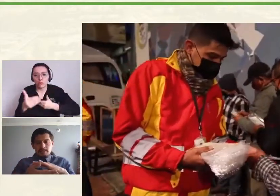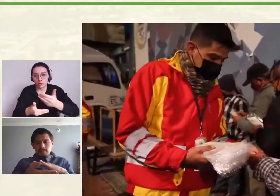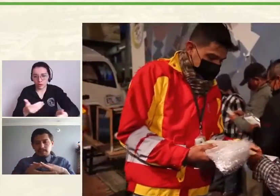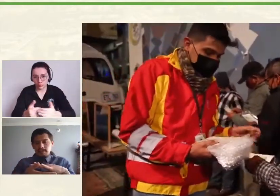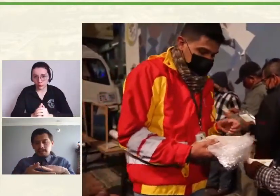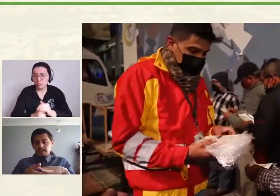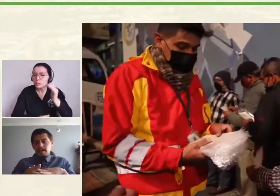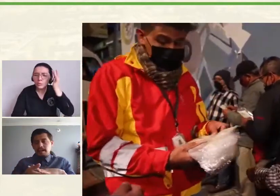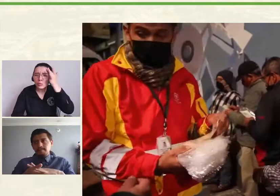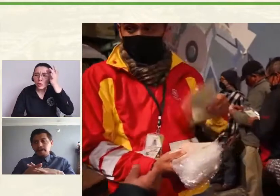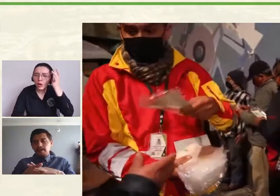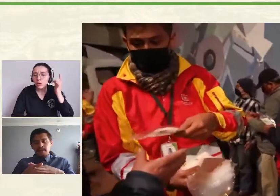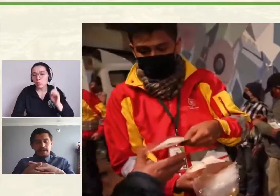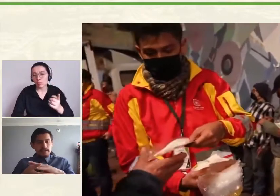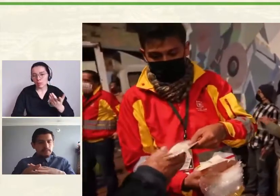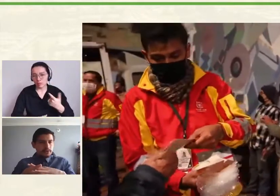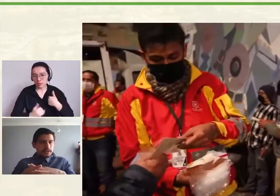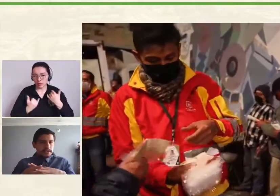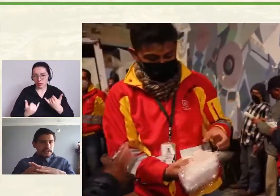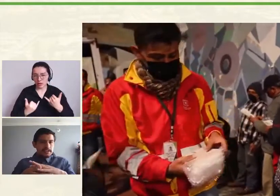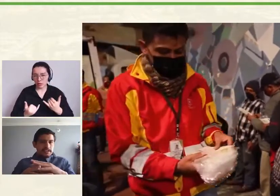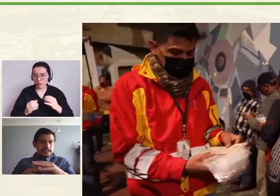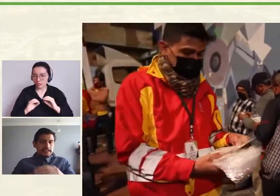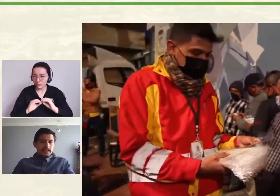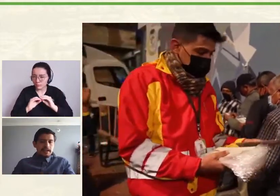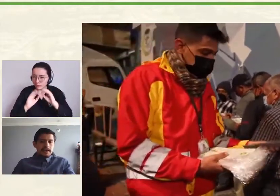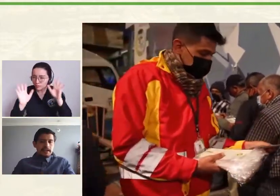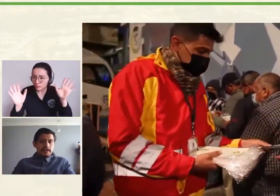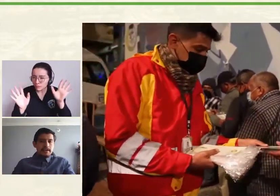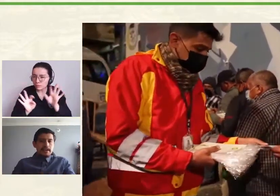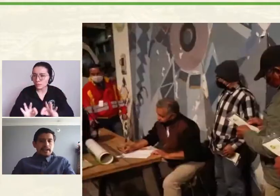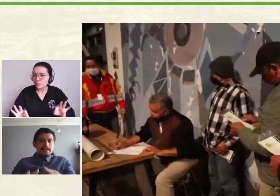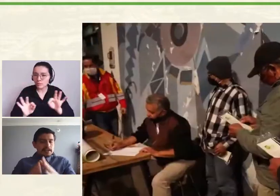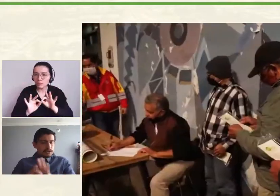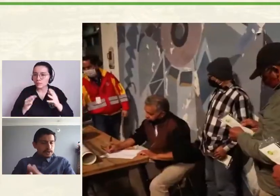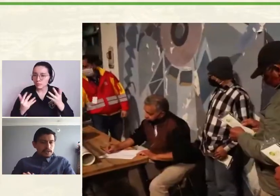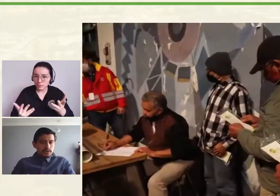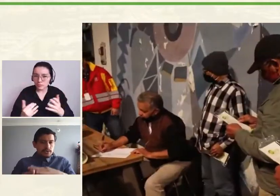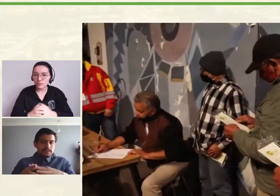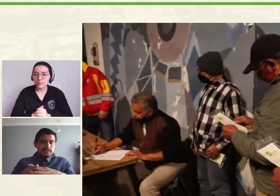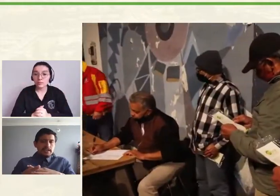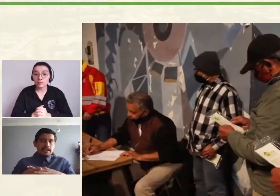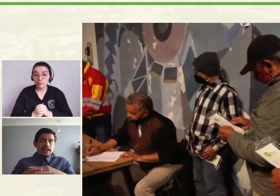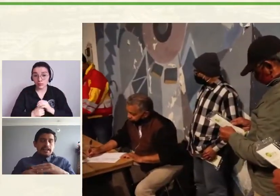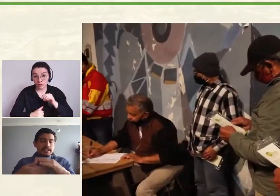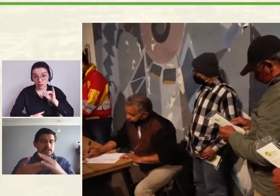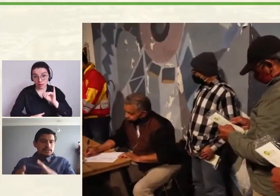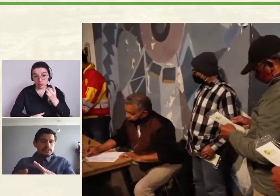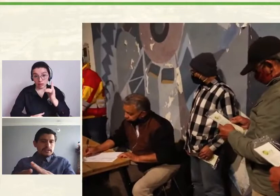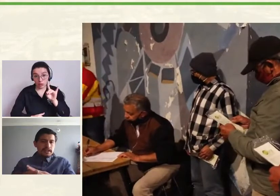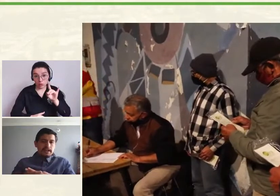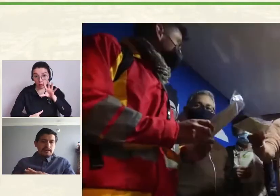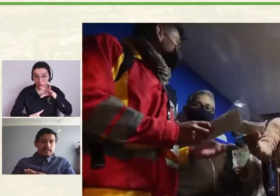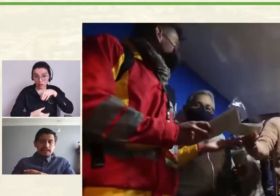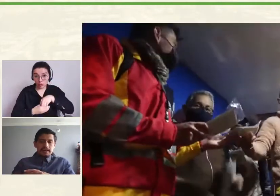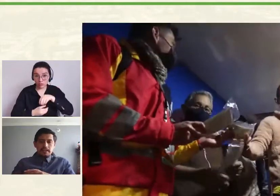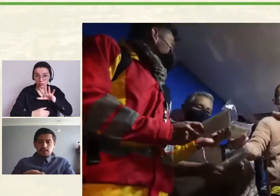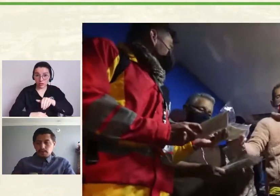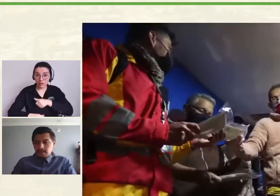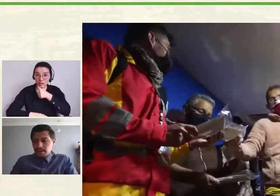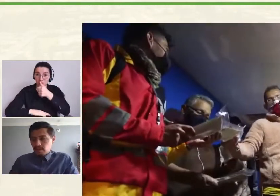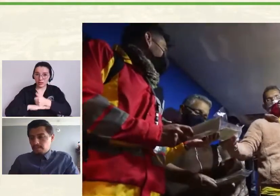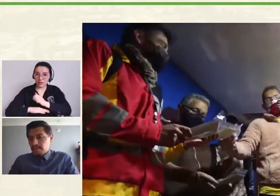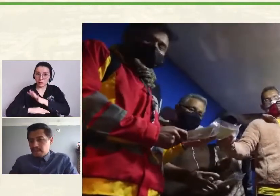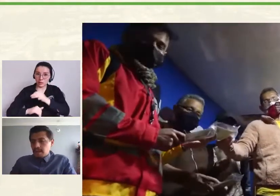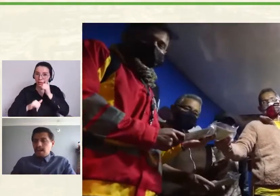acá, digamos, quisiera anotar algo importante y es que dentro del IDU de la dirección del